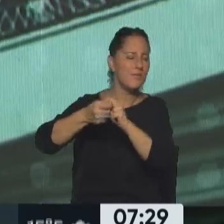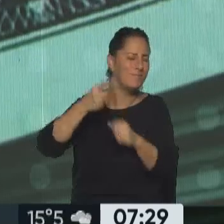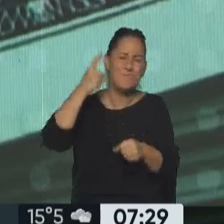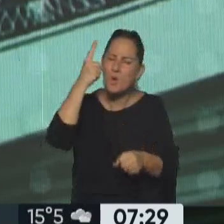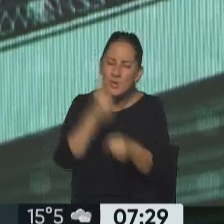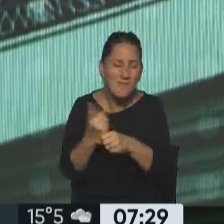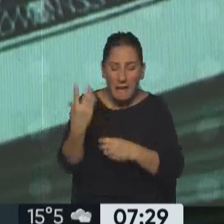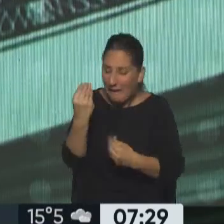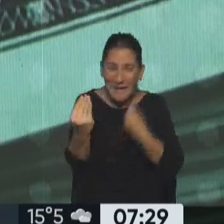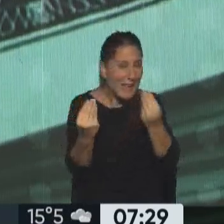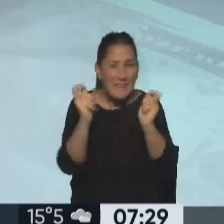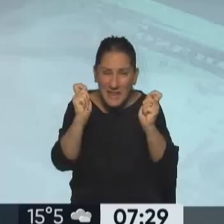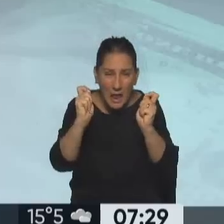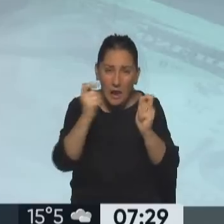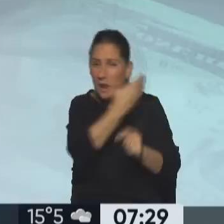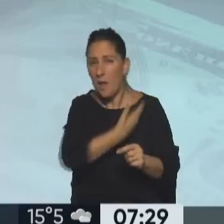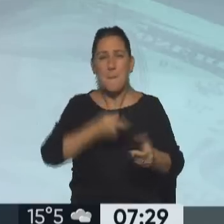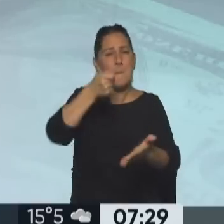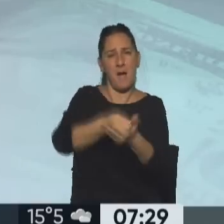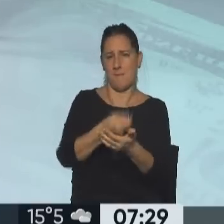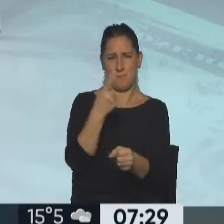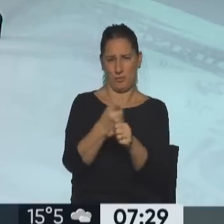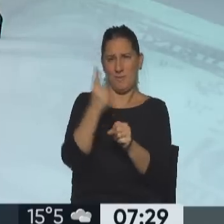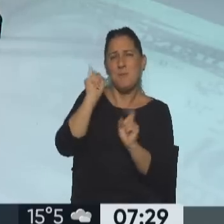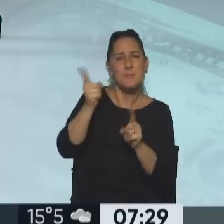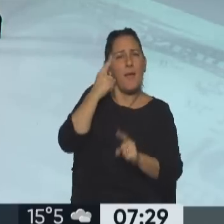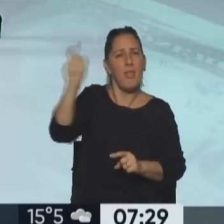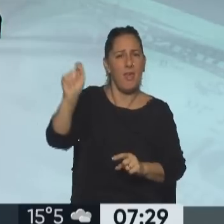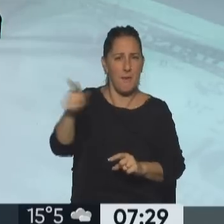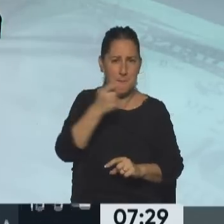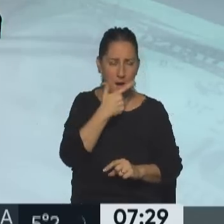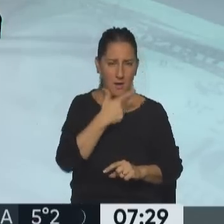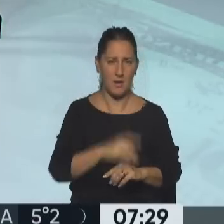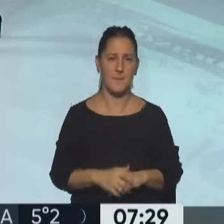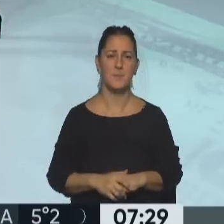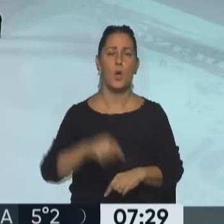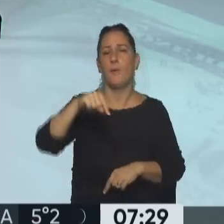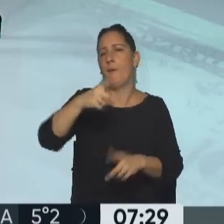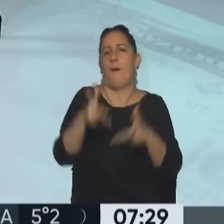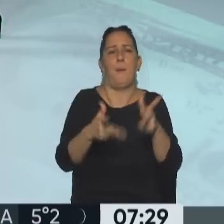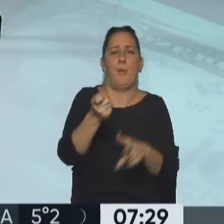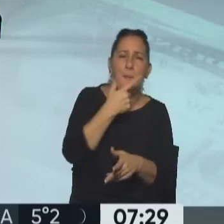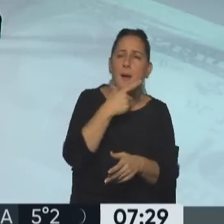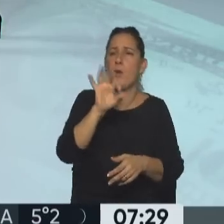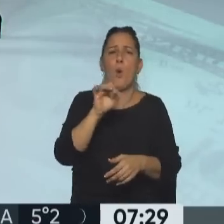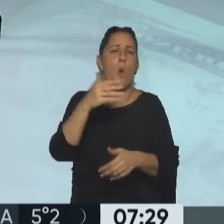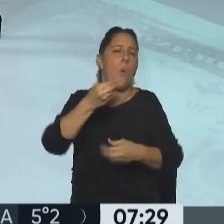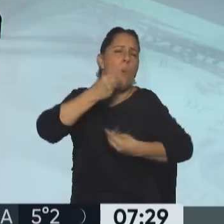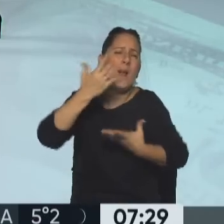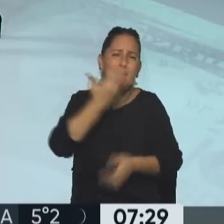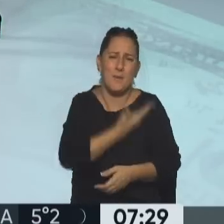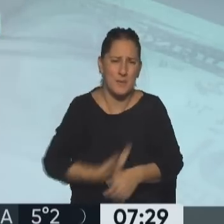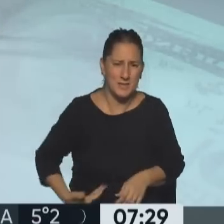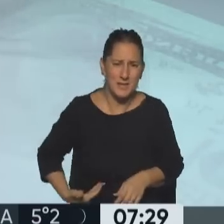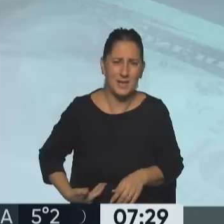sea, pero hoy. son las preguntas que los funcionarios, ¿no? Estamos hablando de Mauricio Macri, podría ser Alberto Fernández, el que sea, Sí. dar